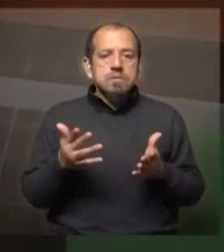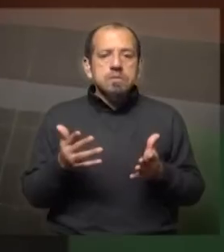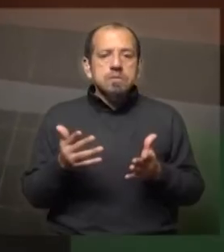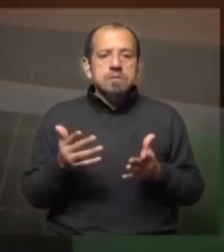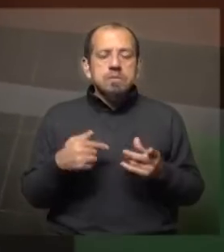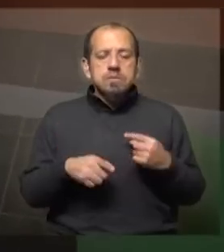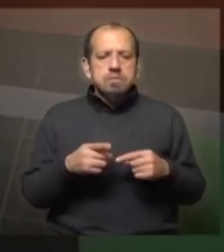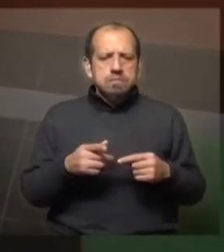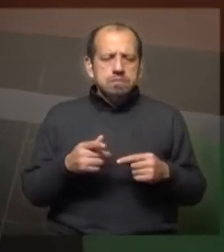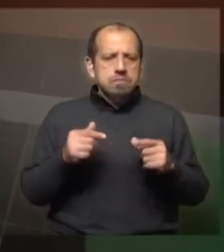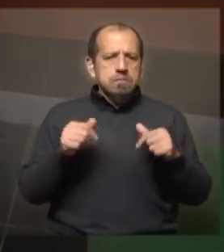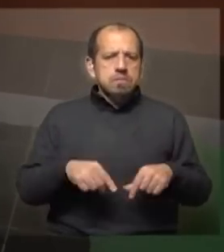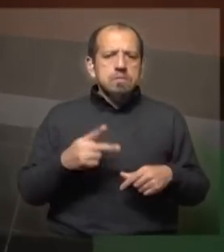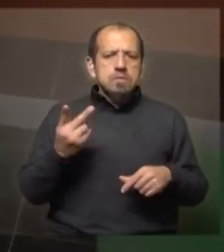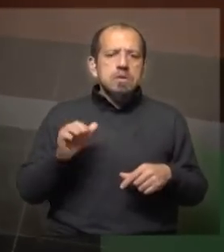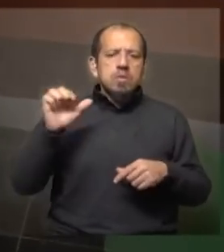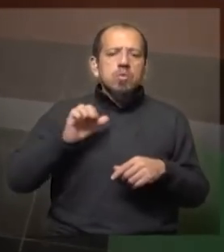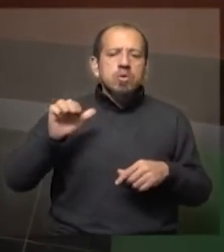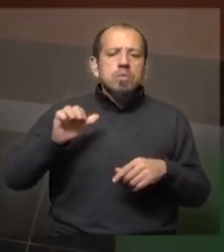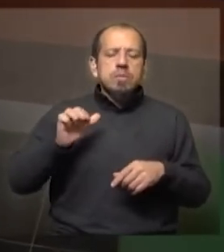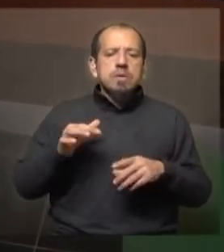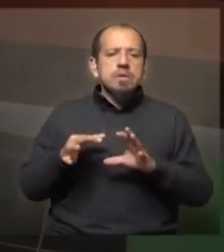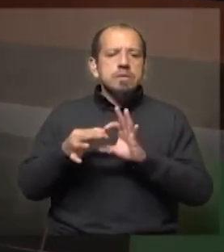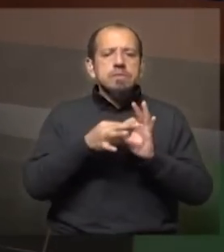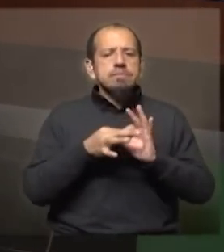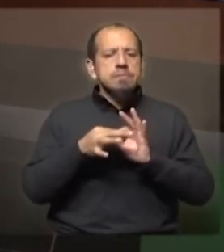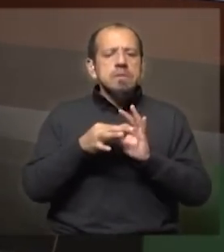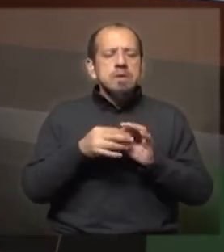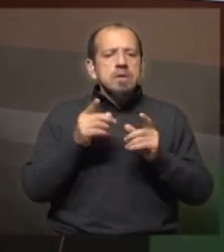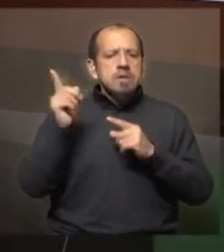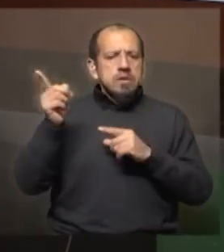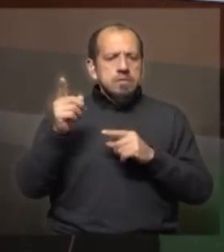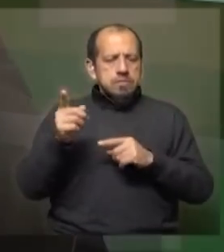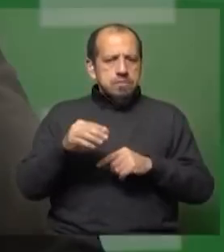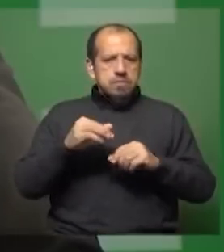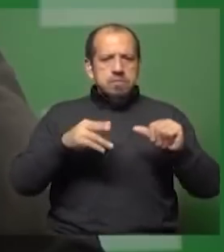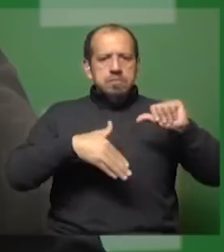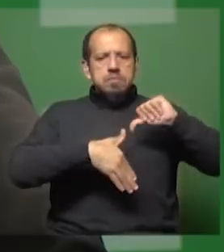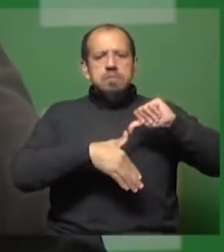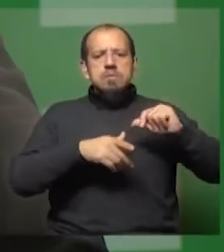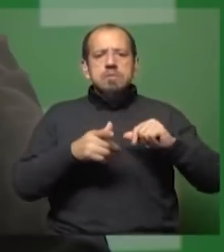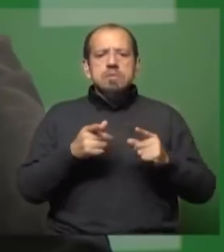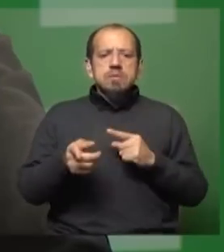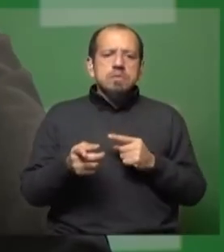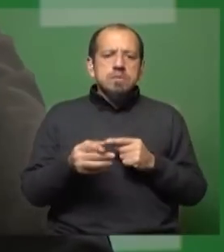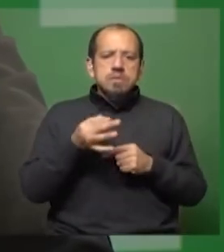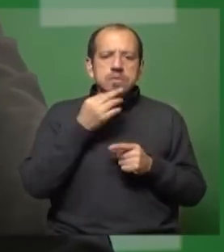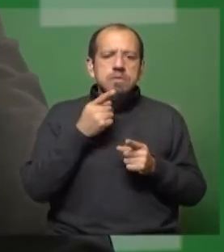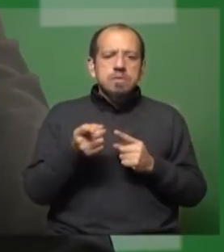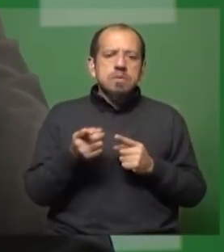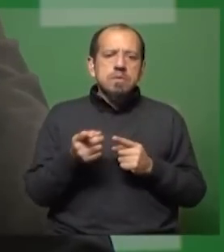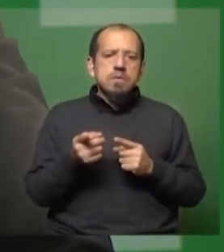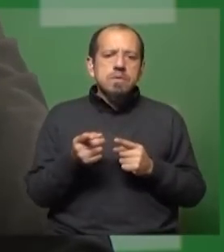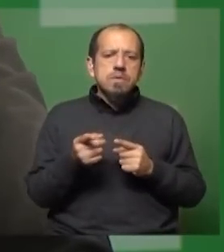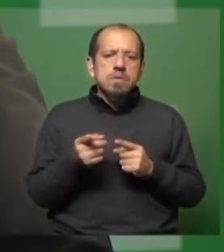Cuánto pesan estas dos regiones Cómo se ubican en ese contexto que acabamos de describir de una manera hiper